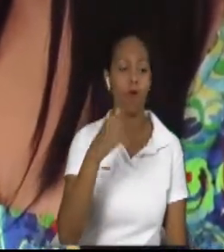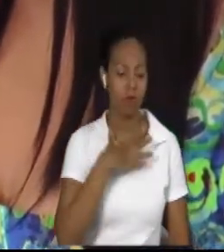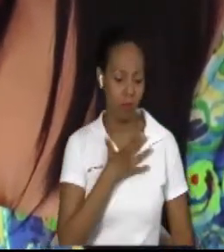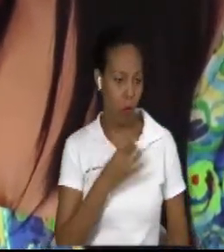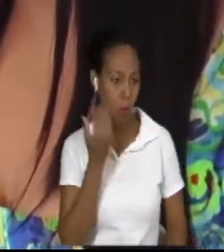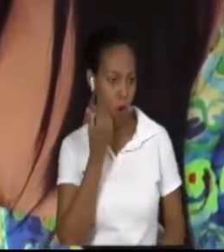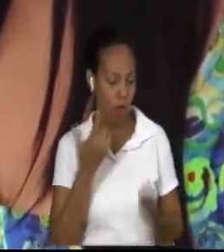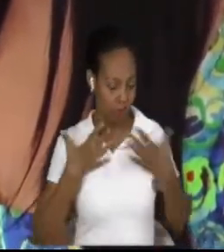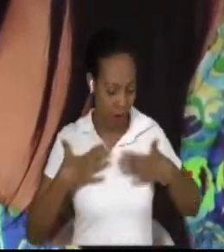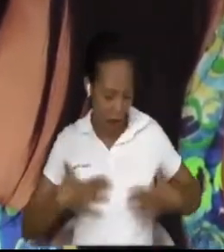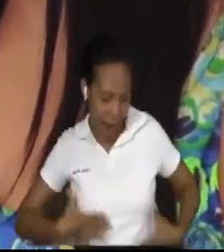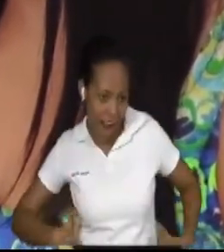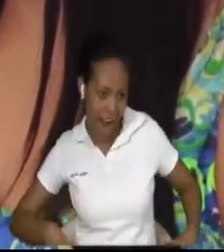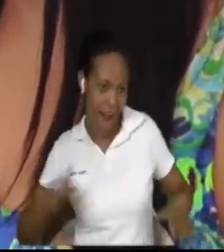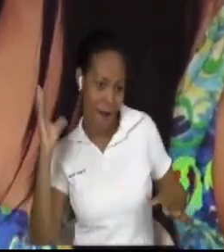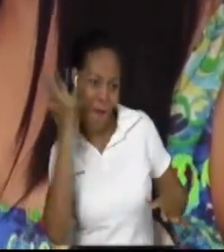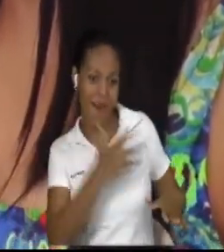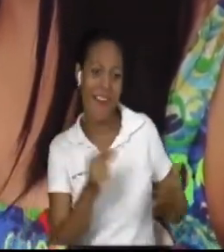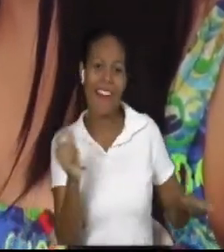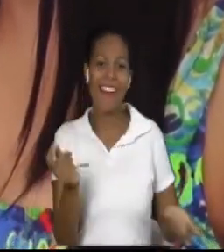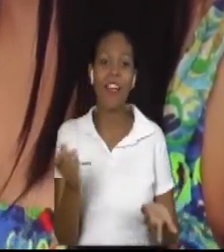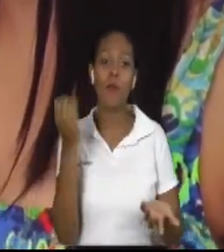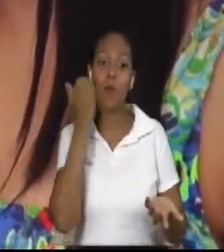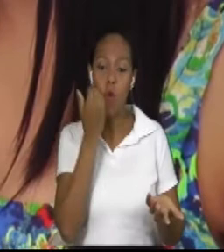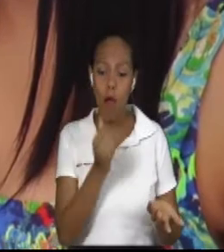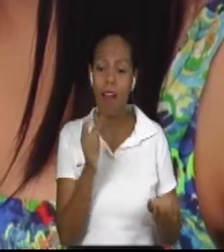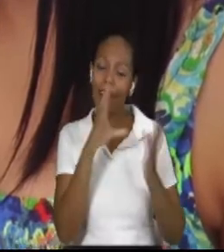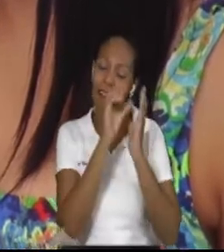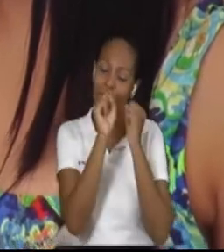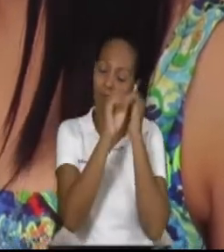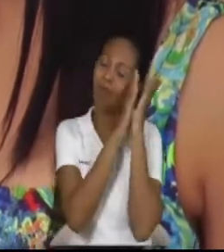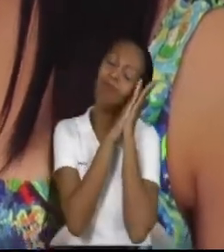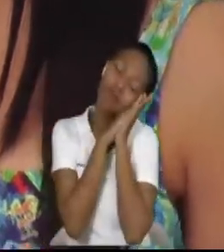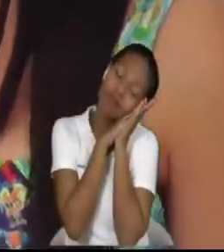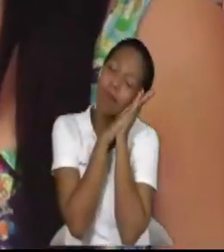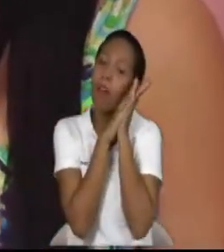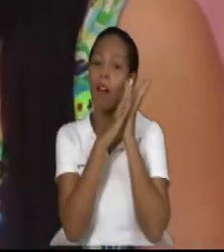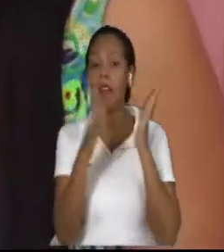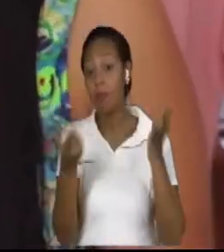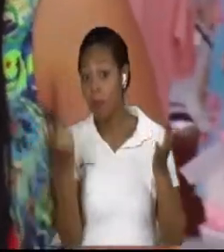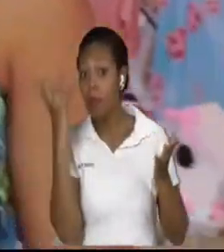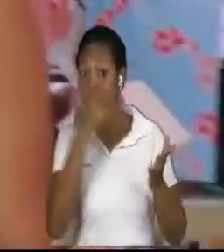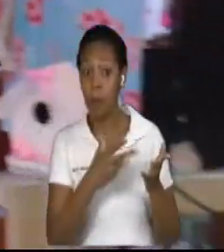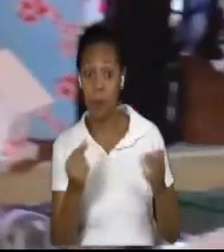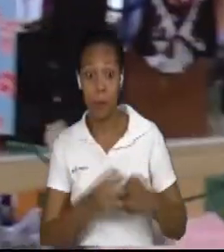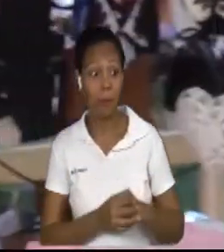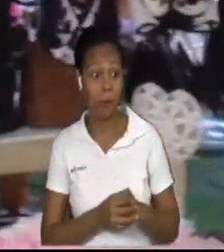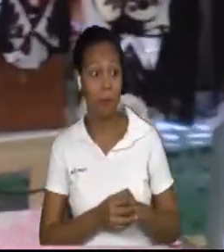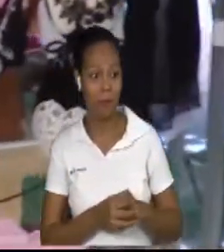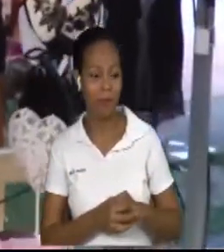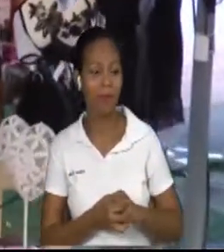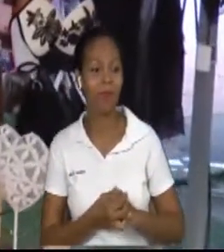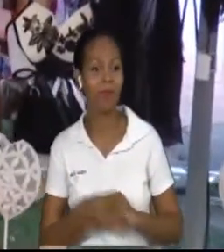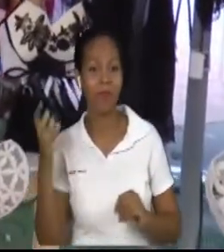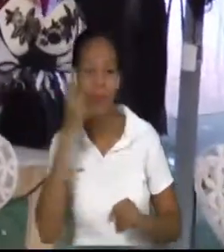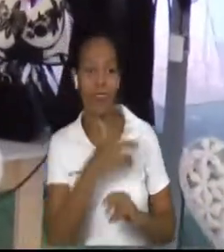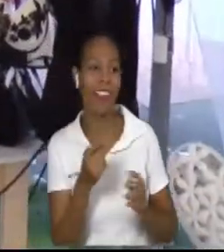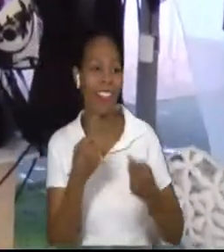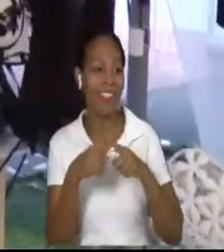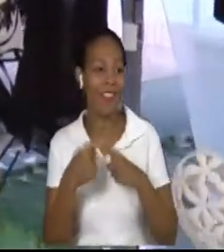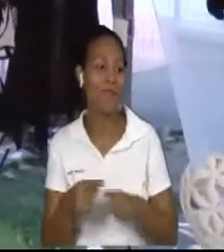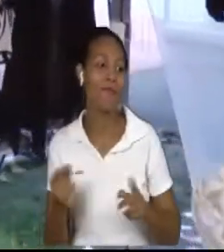y todo tipo de cosas que usan las mujeres todas las noches, unas pijamas hermosas, más que todo con